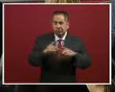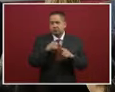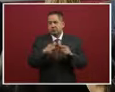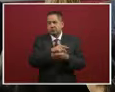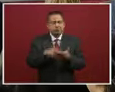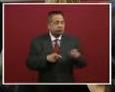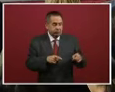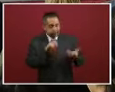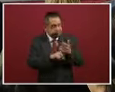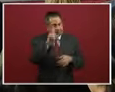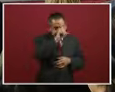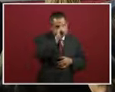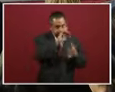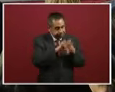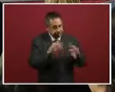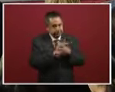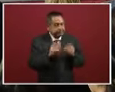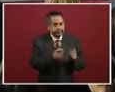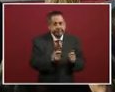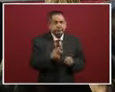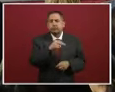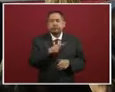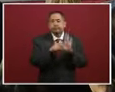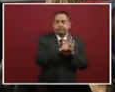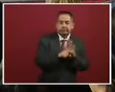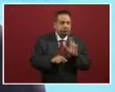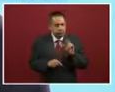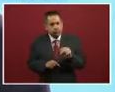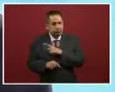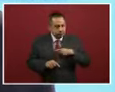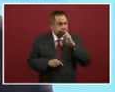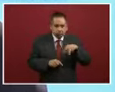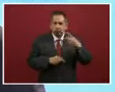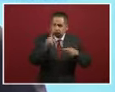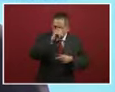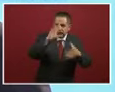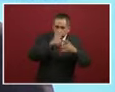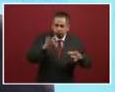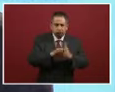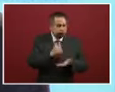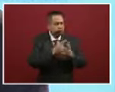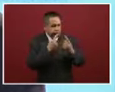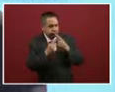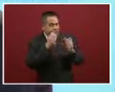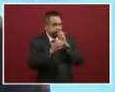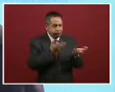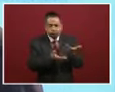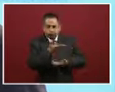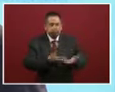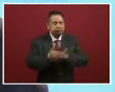espacios donde se reflexiona y se habla de estos temas desde un principio de decir a la gente qué hacer. Necesitamos construir un puente de diálogo, por lo